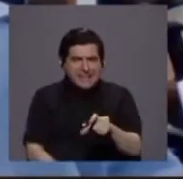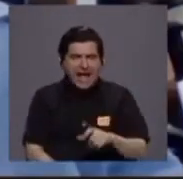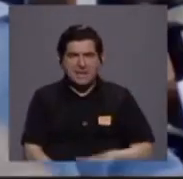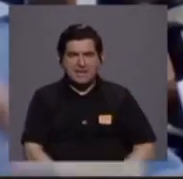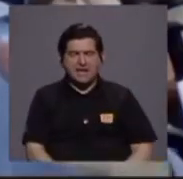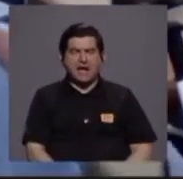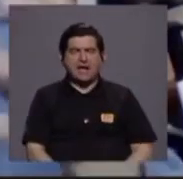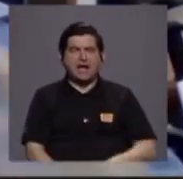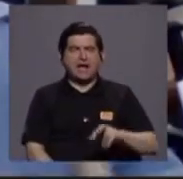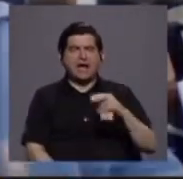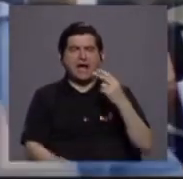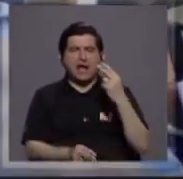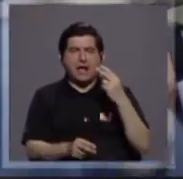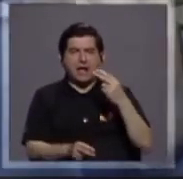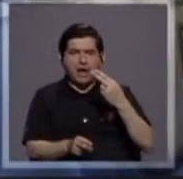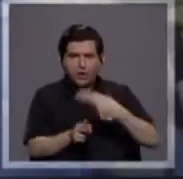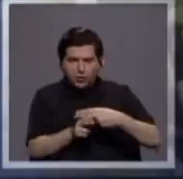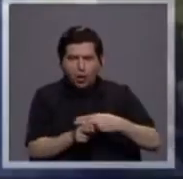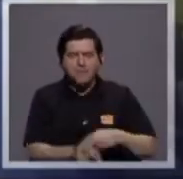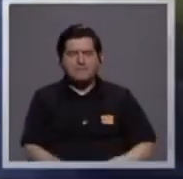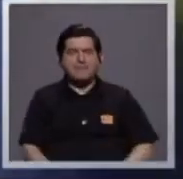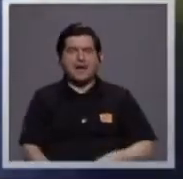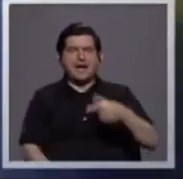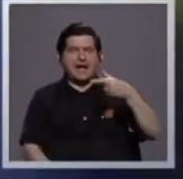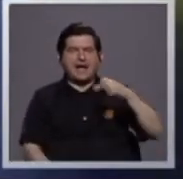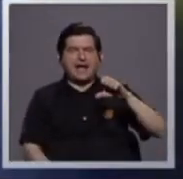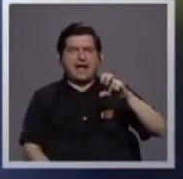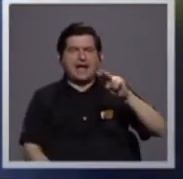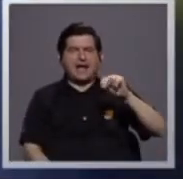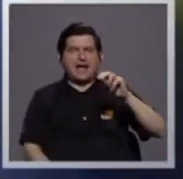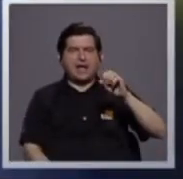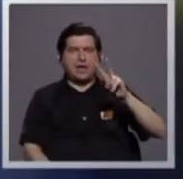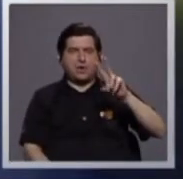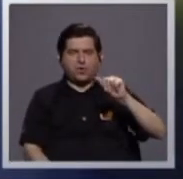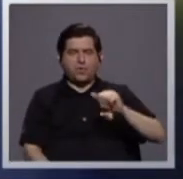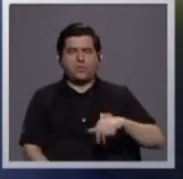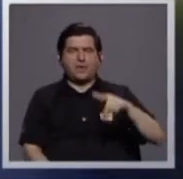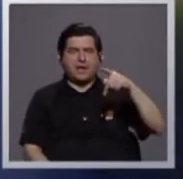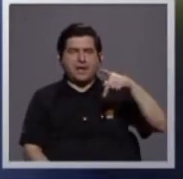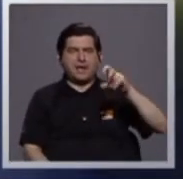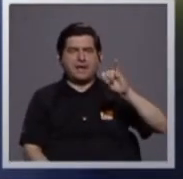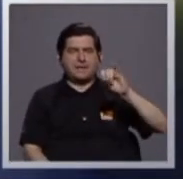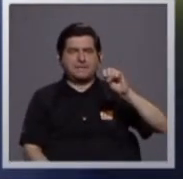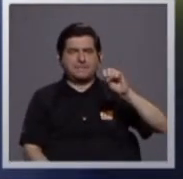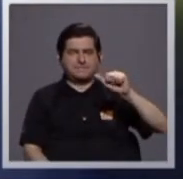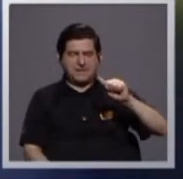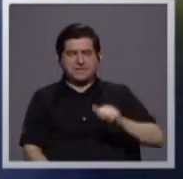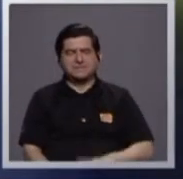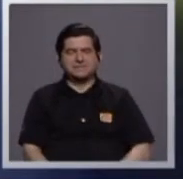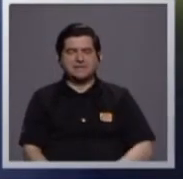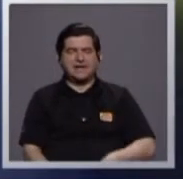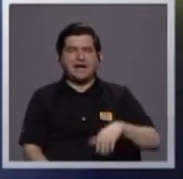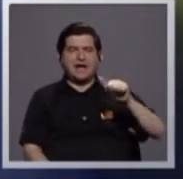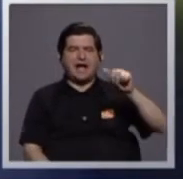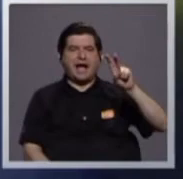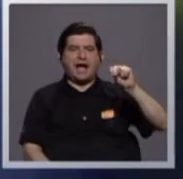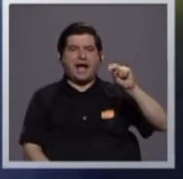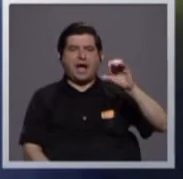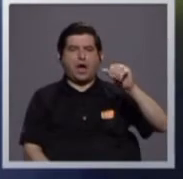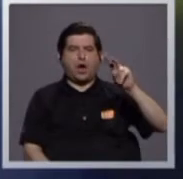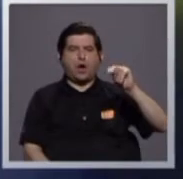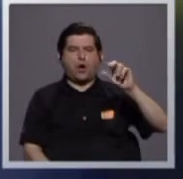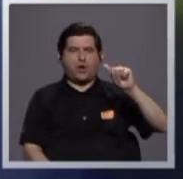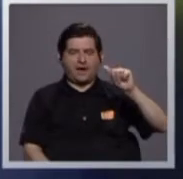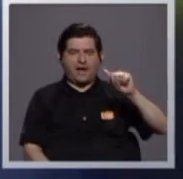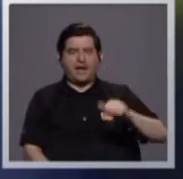a Roma, Génova, Pisa, Ancona, Milán, ¿no? En universidades muy